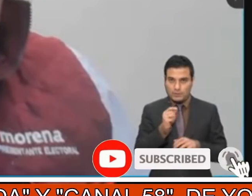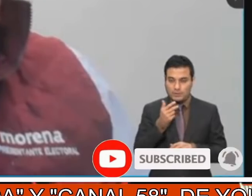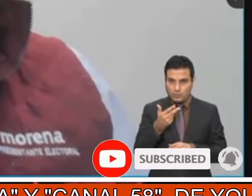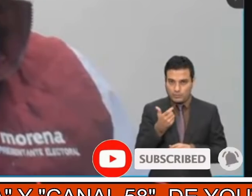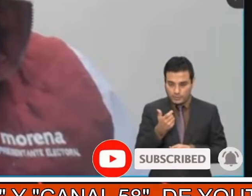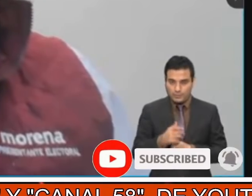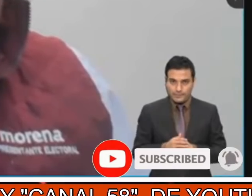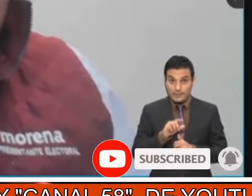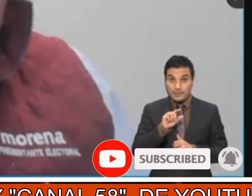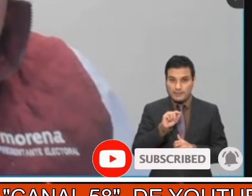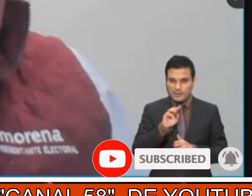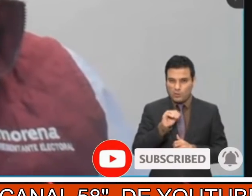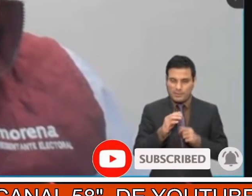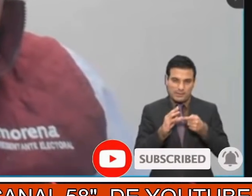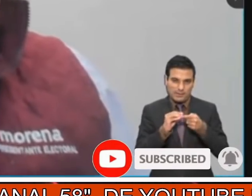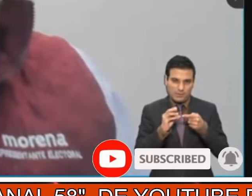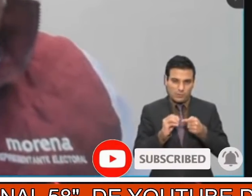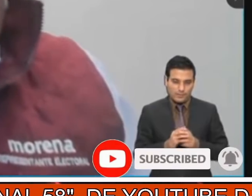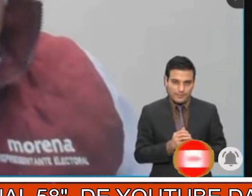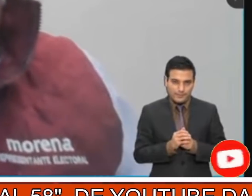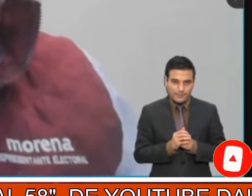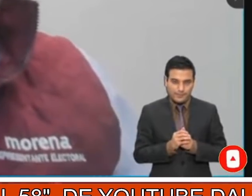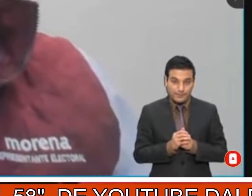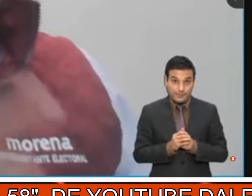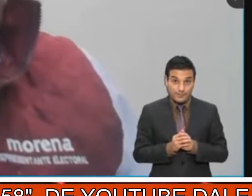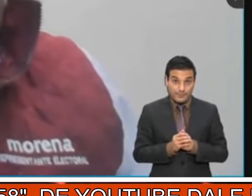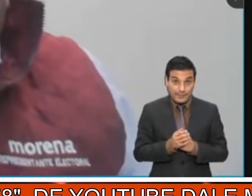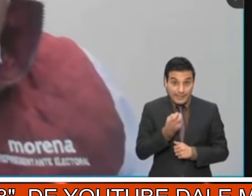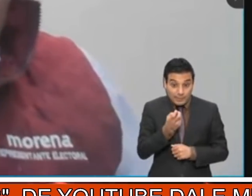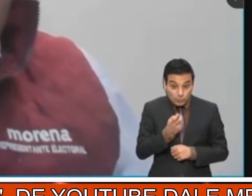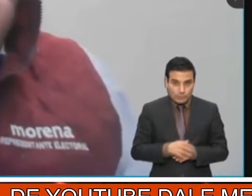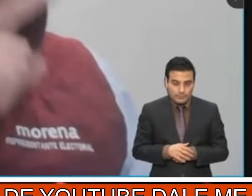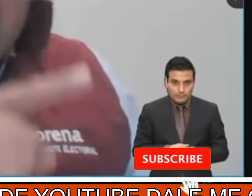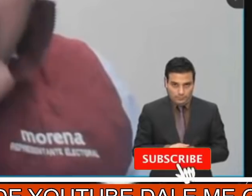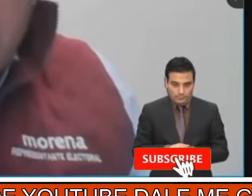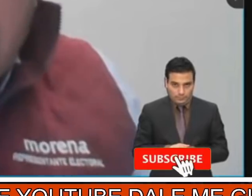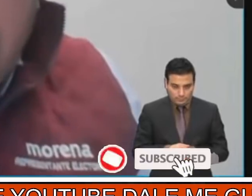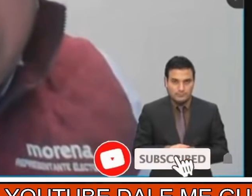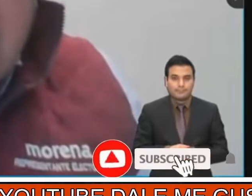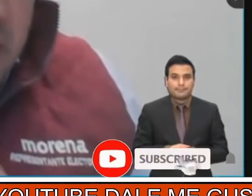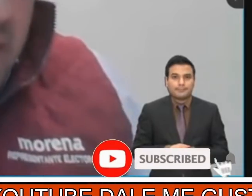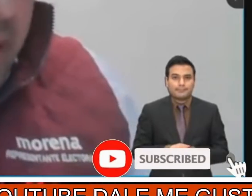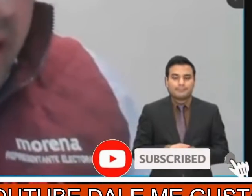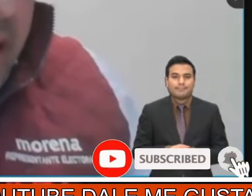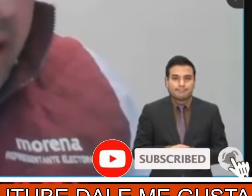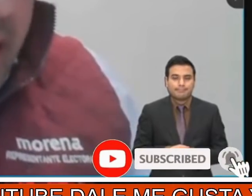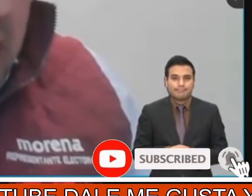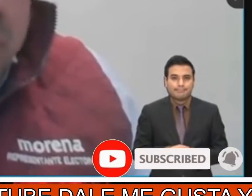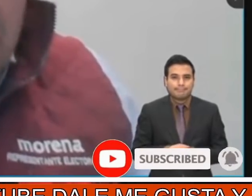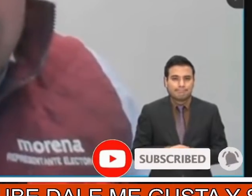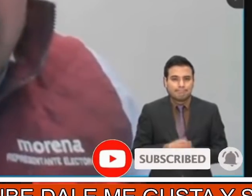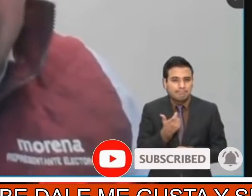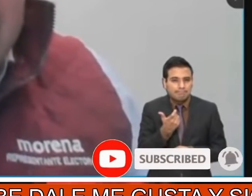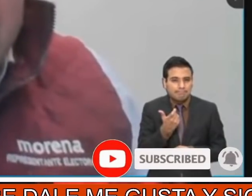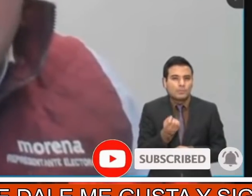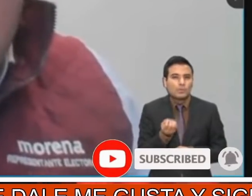5,422,678 pesos con 79 centavos. Esto representa el monto involucrado respecto del tope de gastos de campaña,